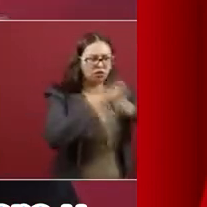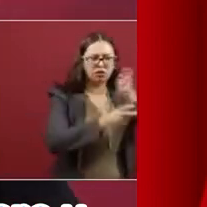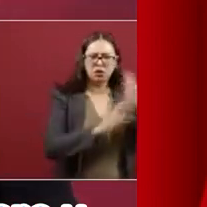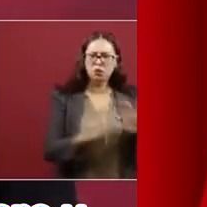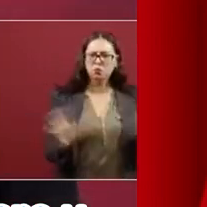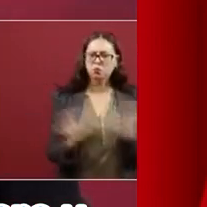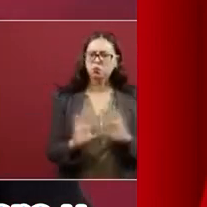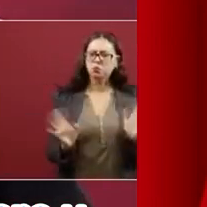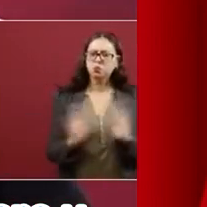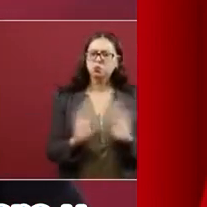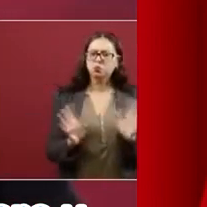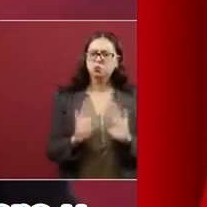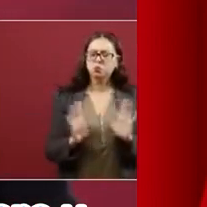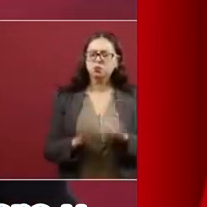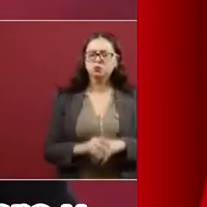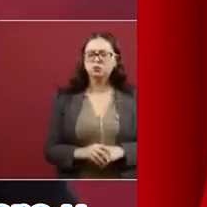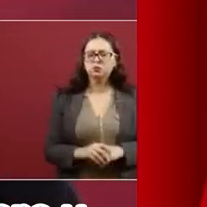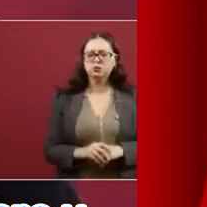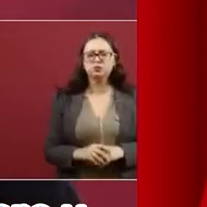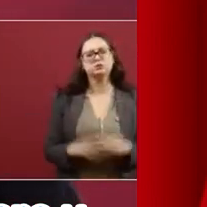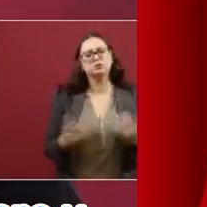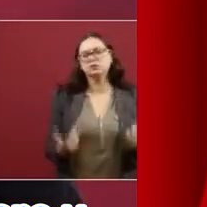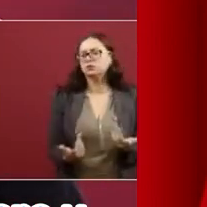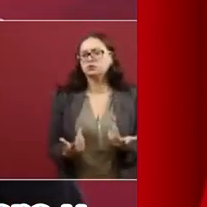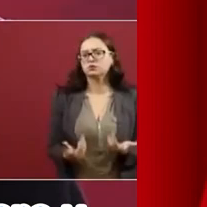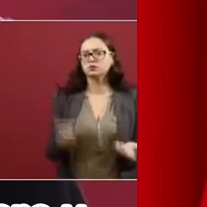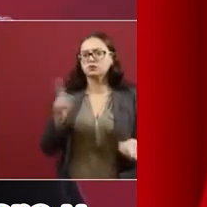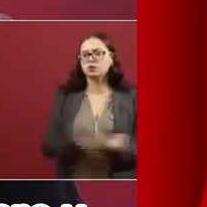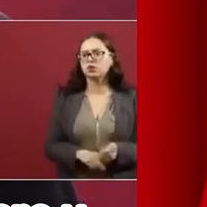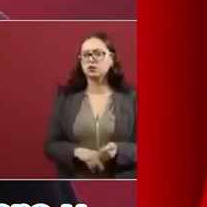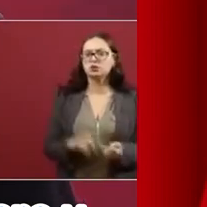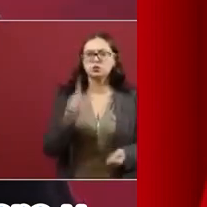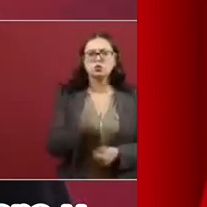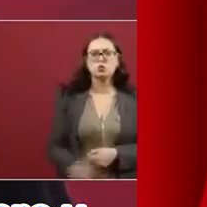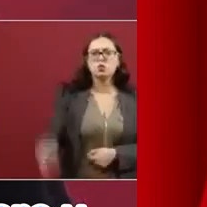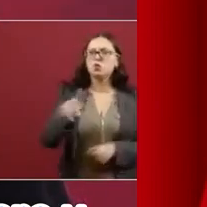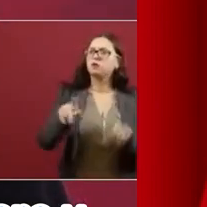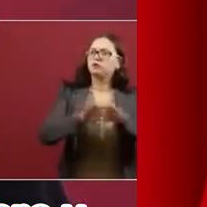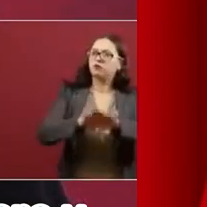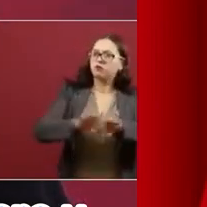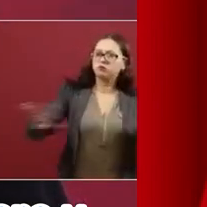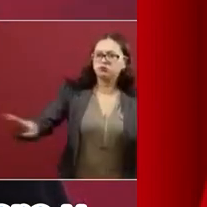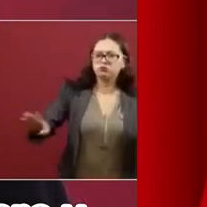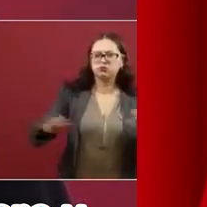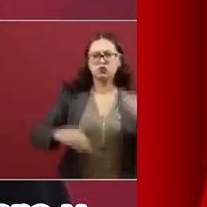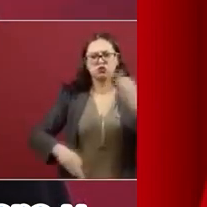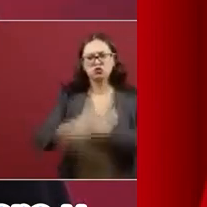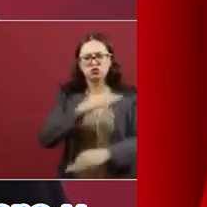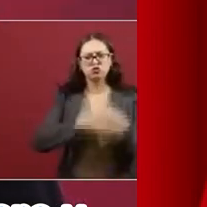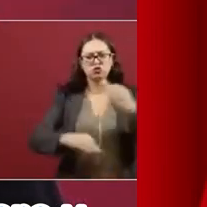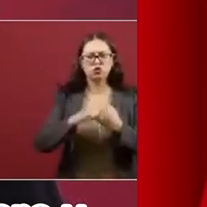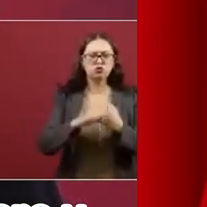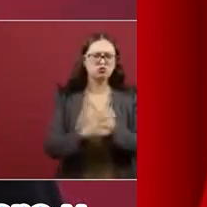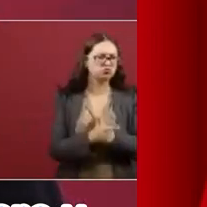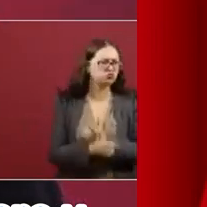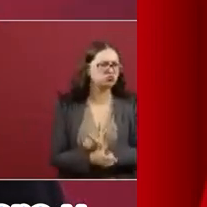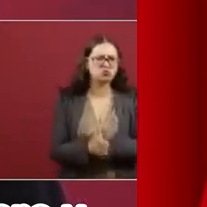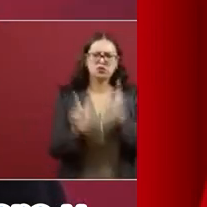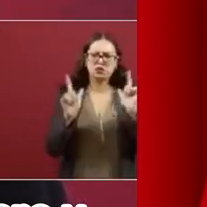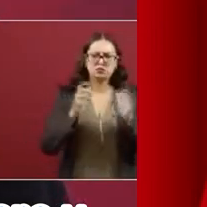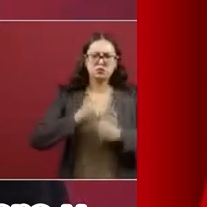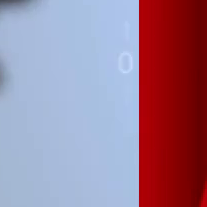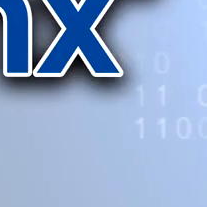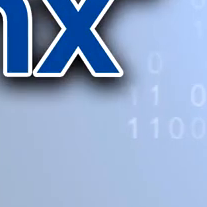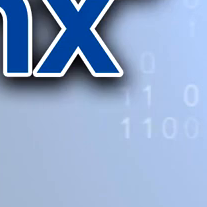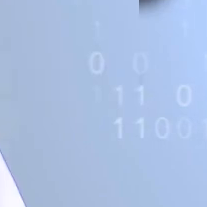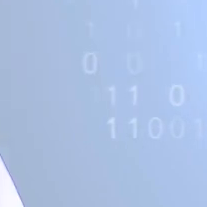y es parte de la democracia el que podamos ejercer todos nuestros derechos a